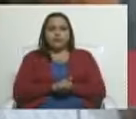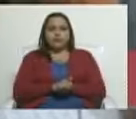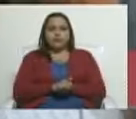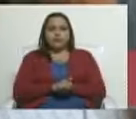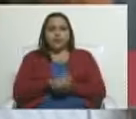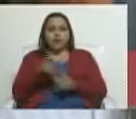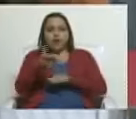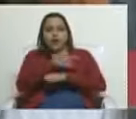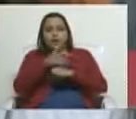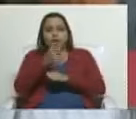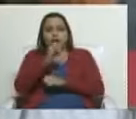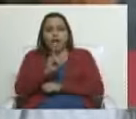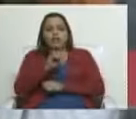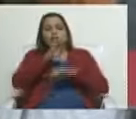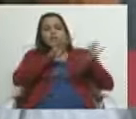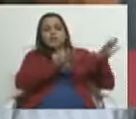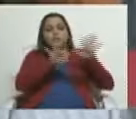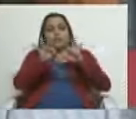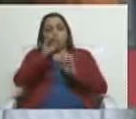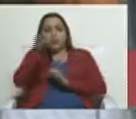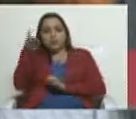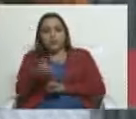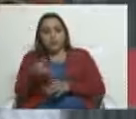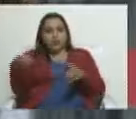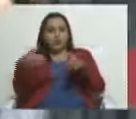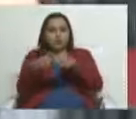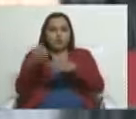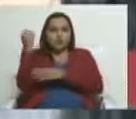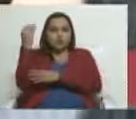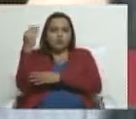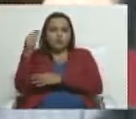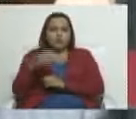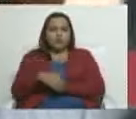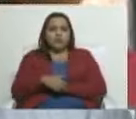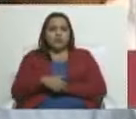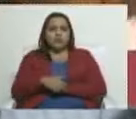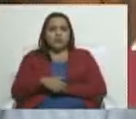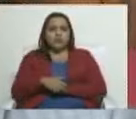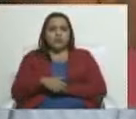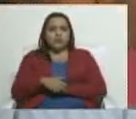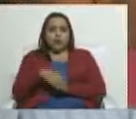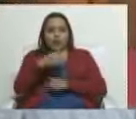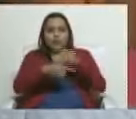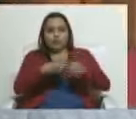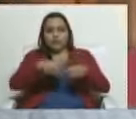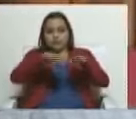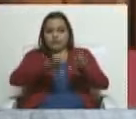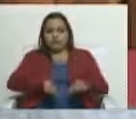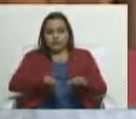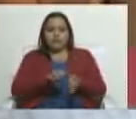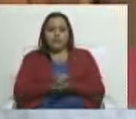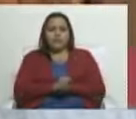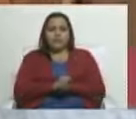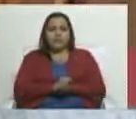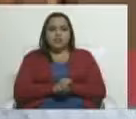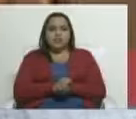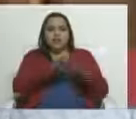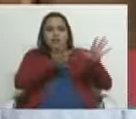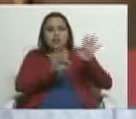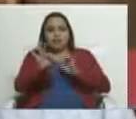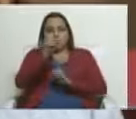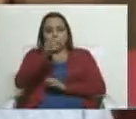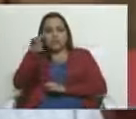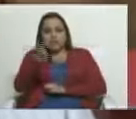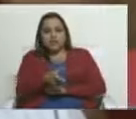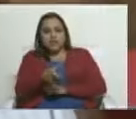el 93% de la Cámara, por cierto, valga la cuña, producto de la abstención. Un parlamento que tiene 93% del chavismo